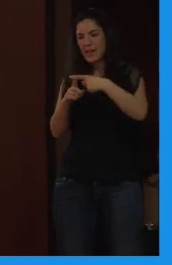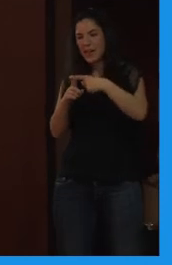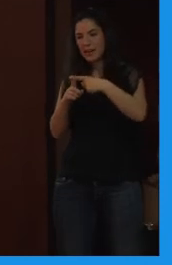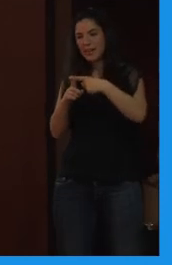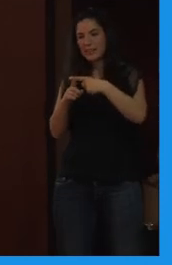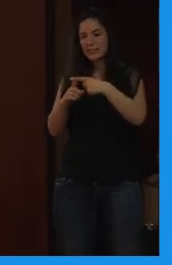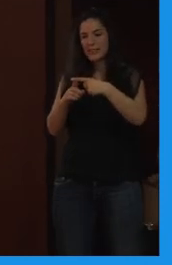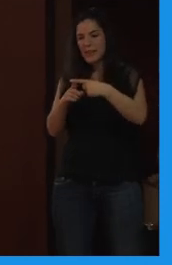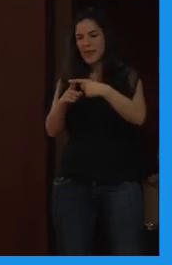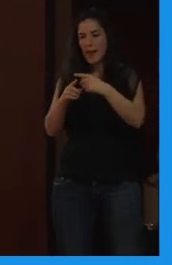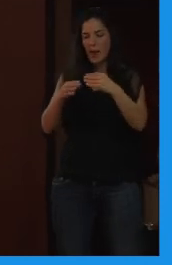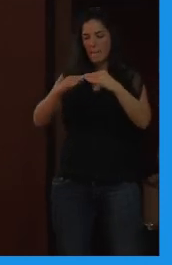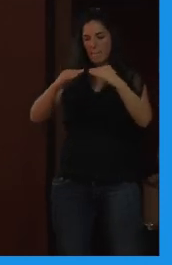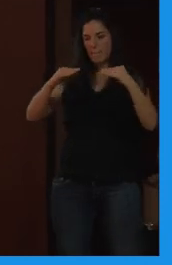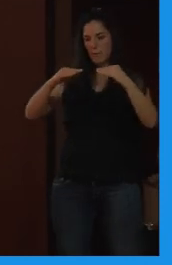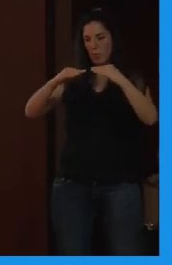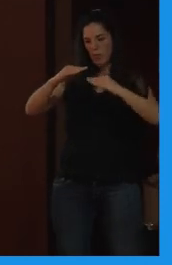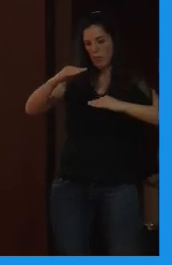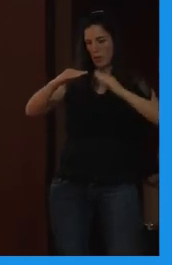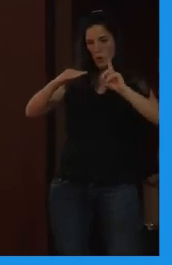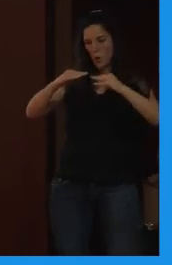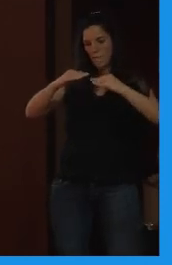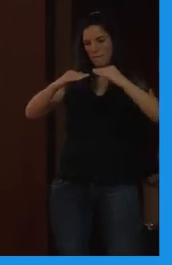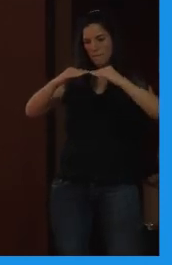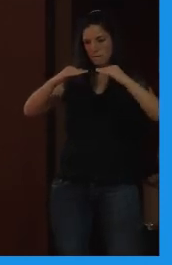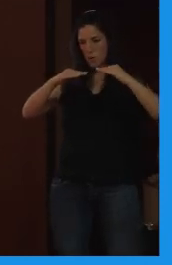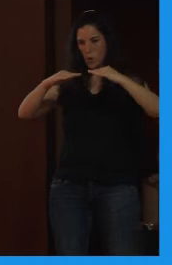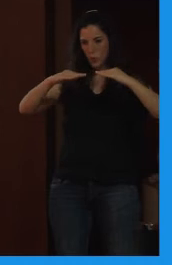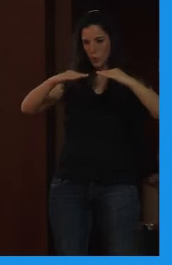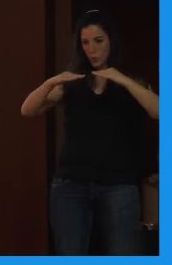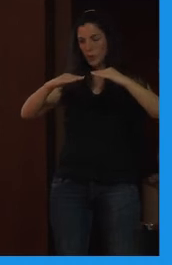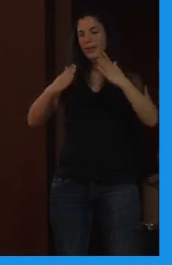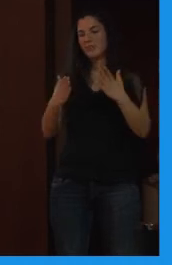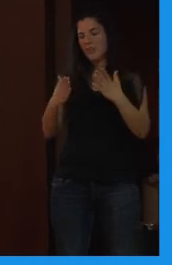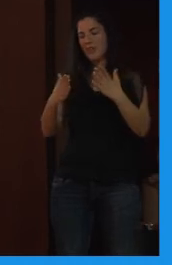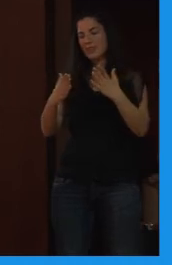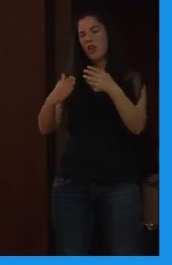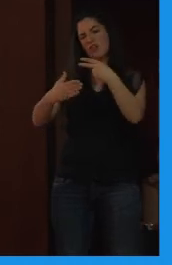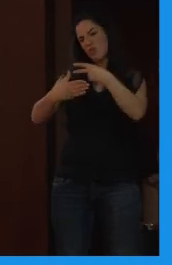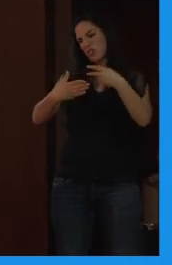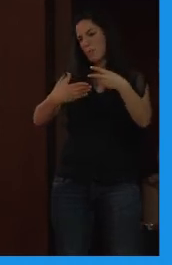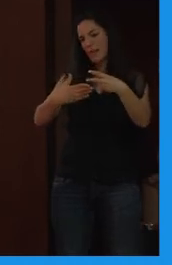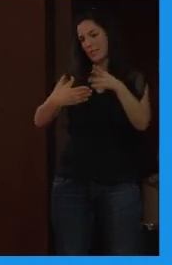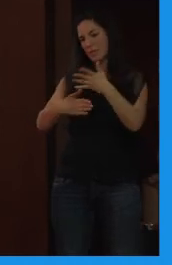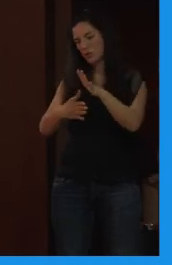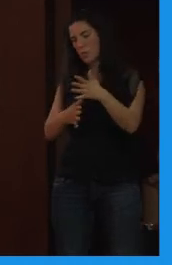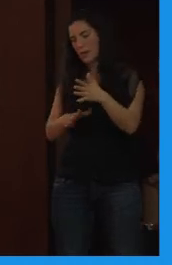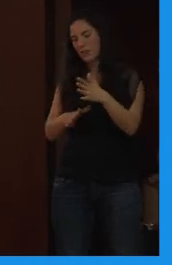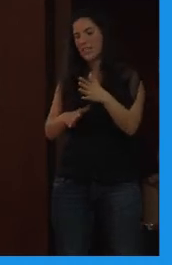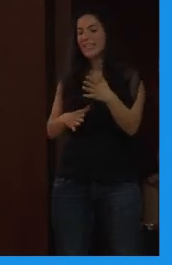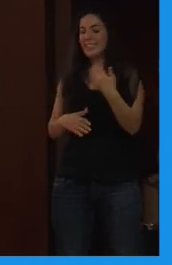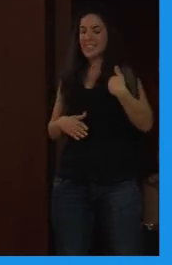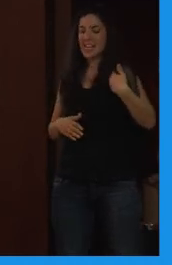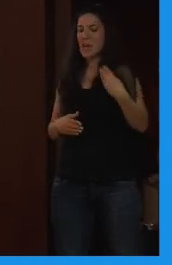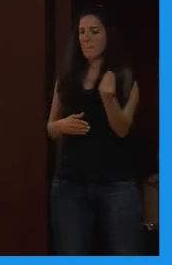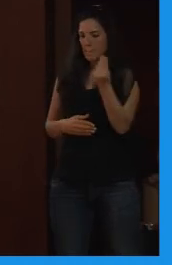mes en que la paciente empiece a mejorar del hipotiroidismo primario. Mejora mucho, pero tarda en mejorar, hasta que consigues unos